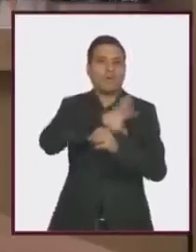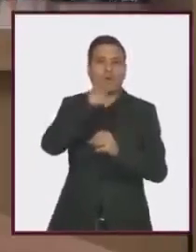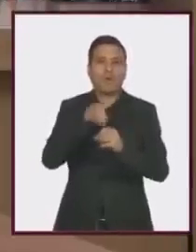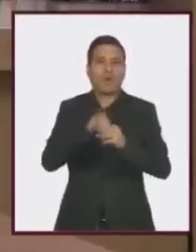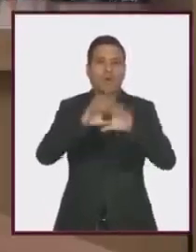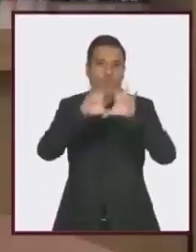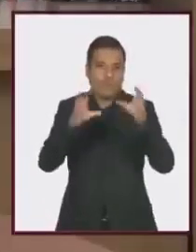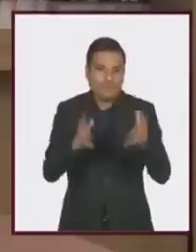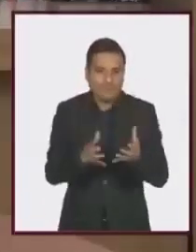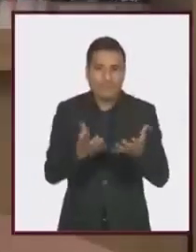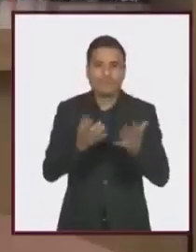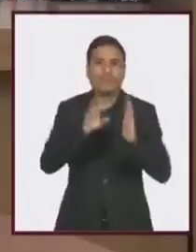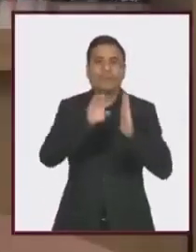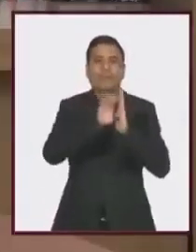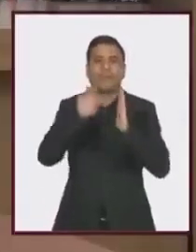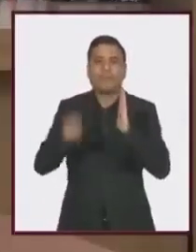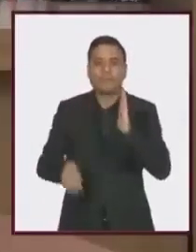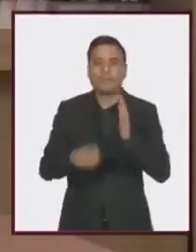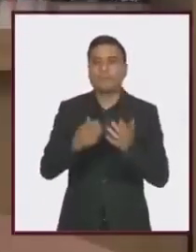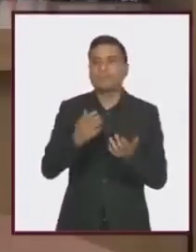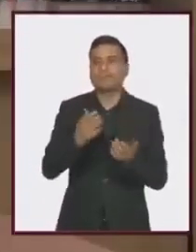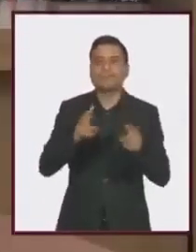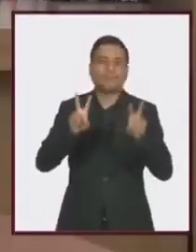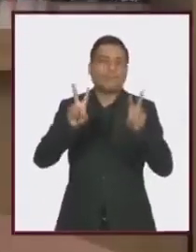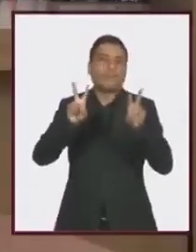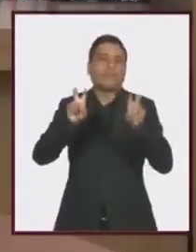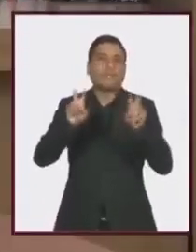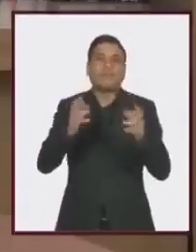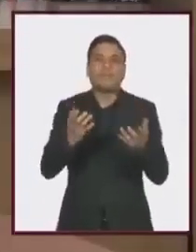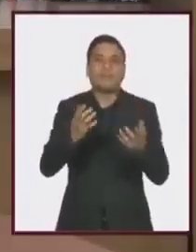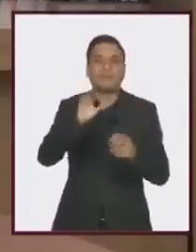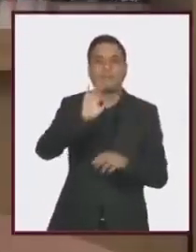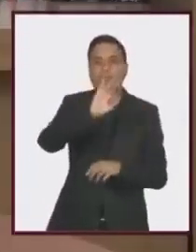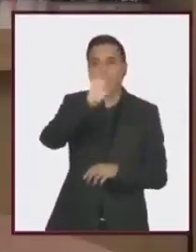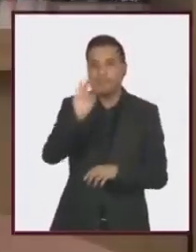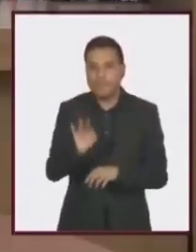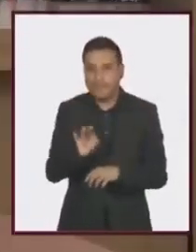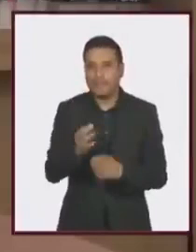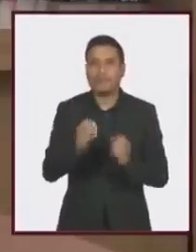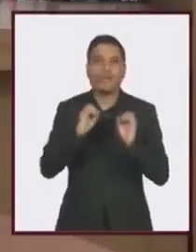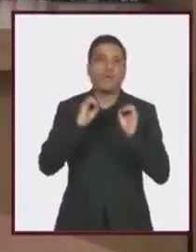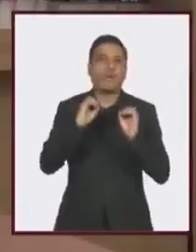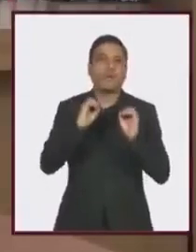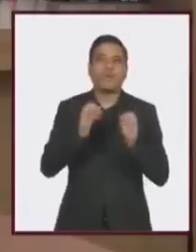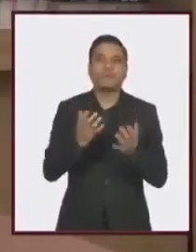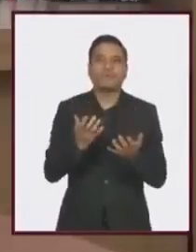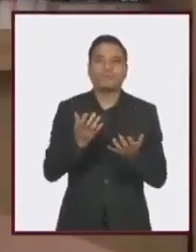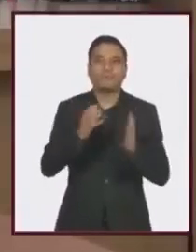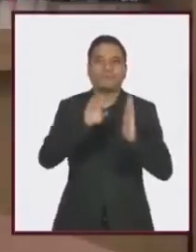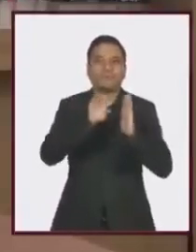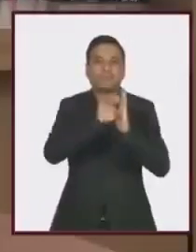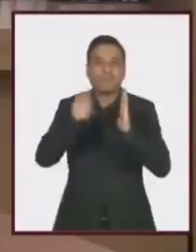centros de interés o el trabajar con proyectos escolares, pero no se hace